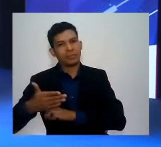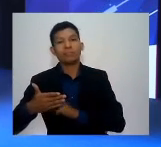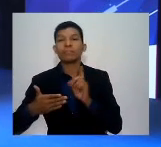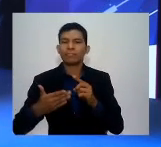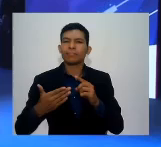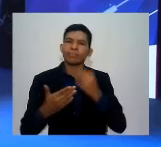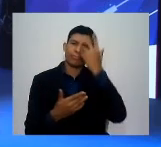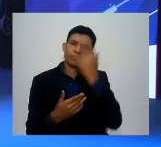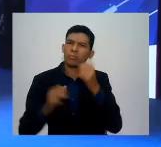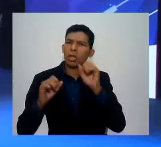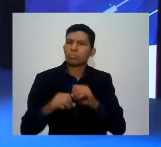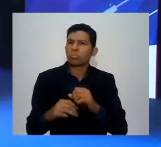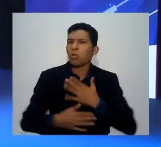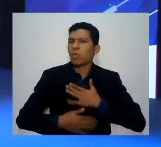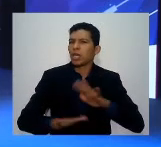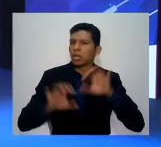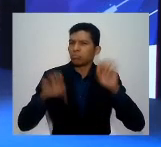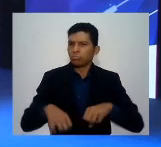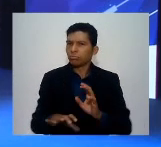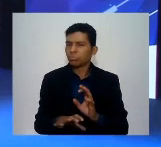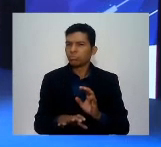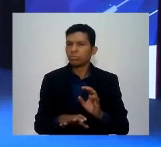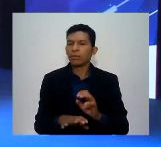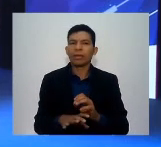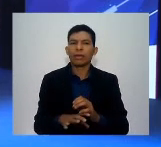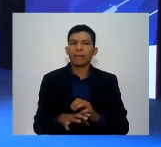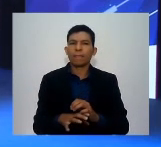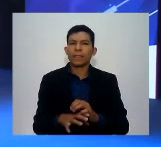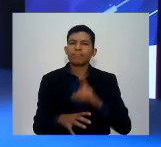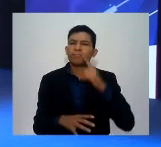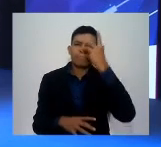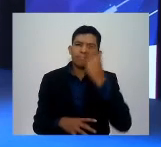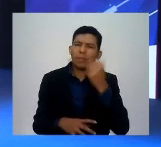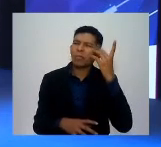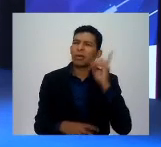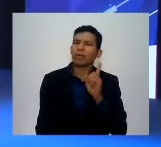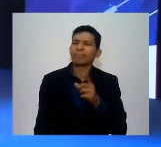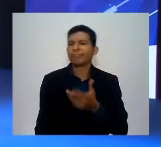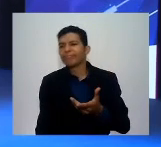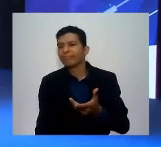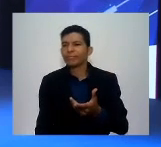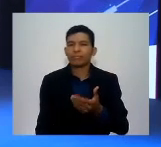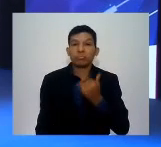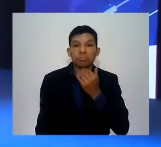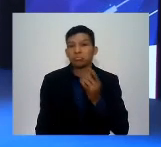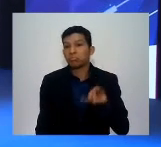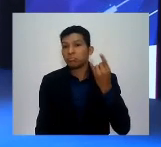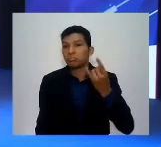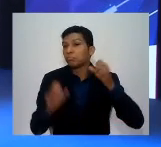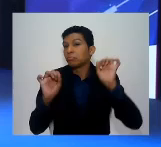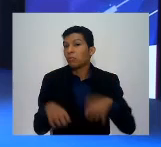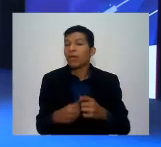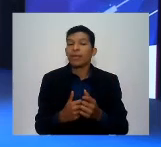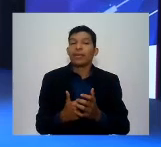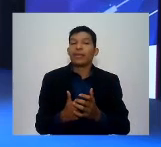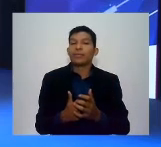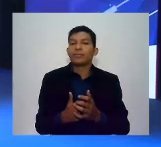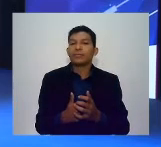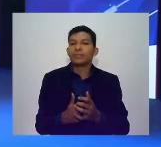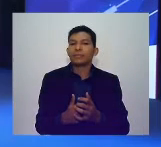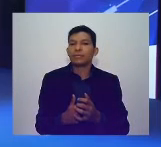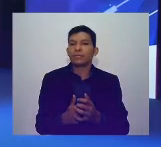Ahora, estábamos hablando hace un rato de la gente fit y veíamos a Homero, el ejemplo de lo más fit que hay. ¿Listo? Entonces, cuando nosotros